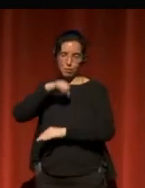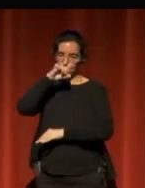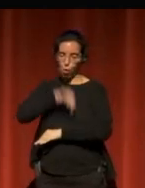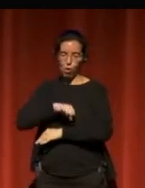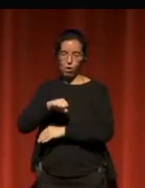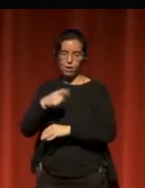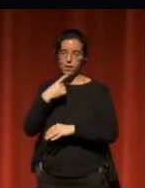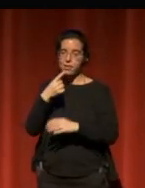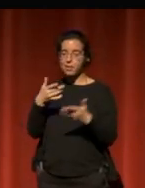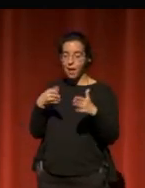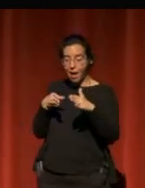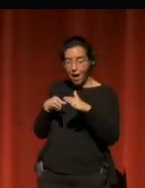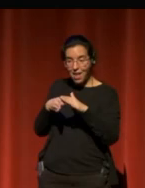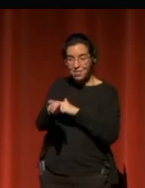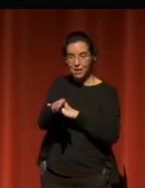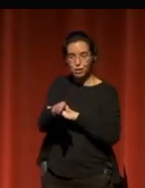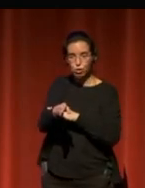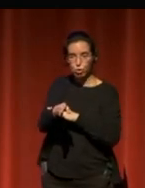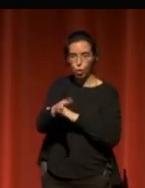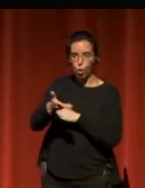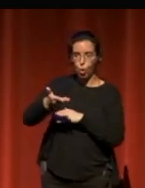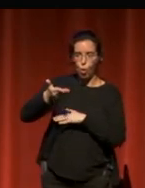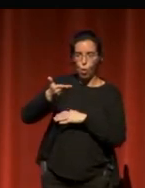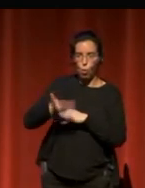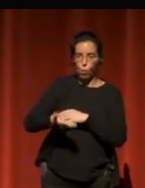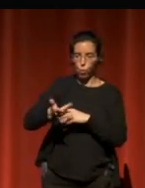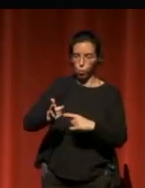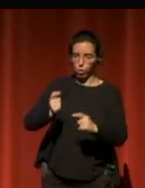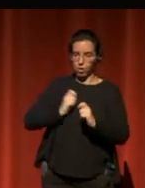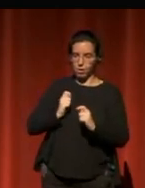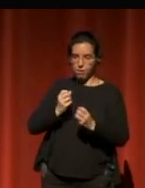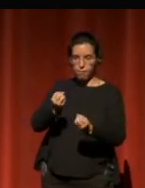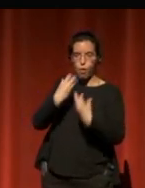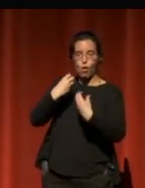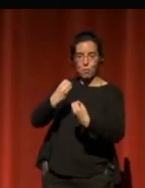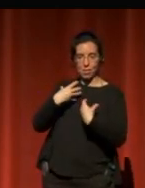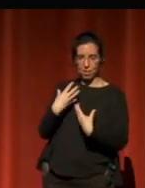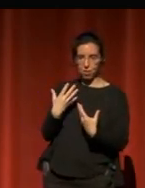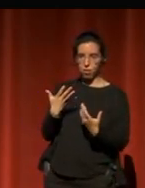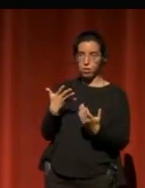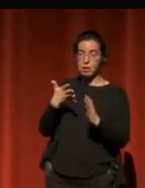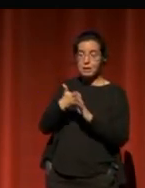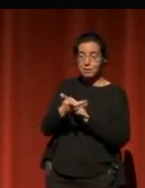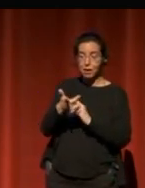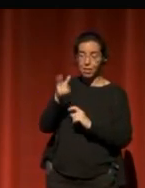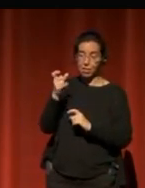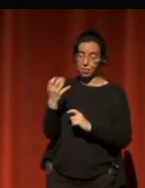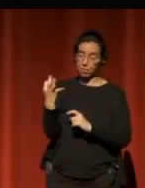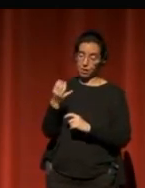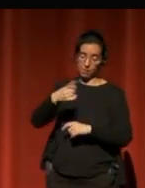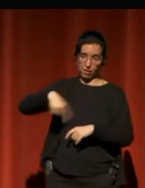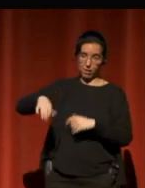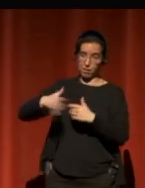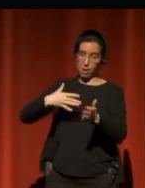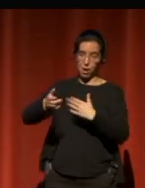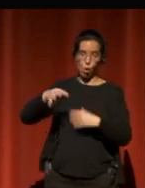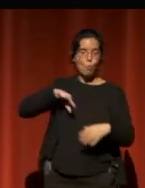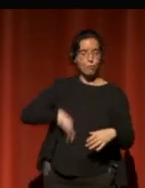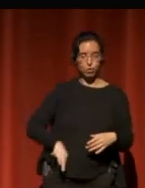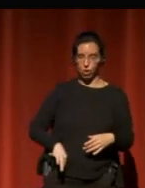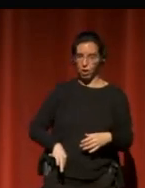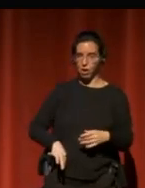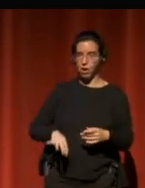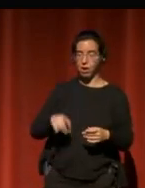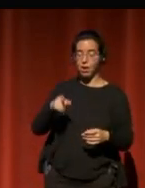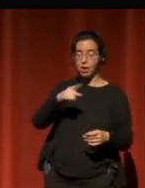es el acceso significativo a la información. Y eso lo tenemos que hacer de manos de profesionales. Ante, para mí,